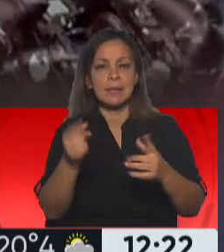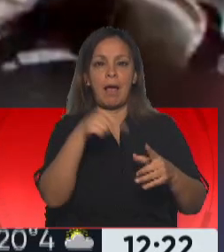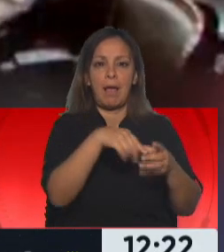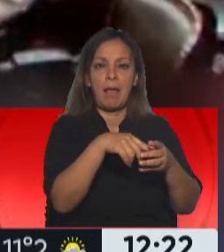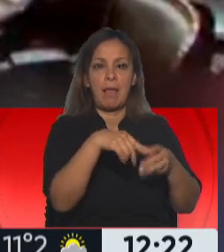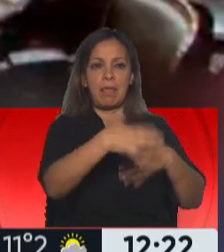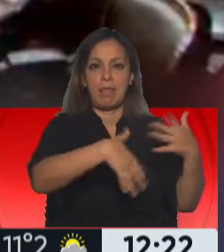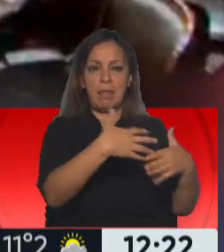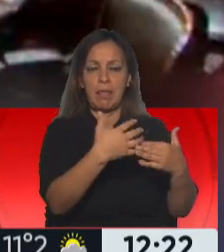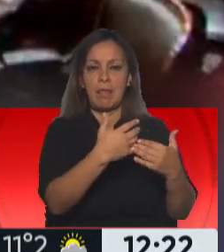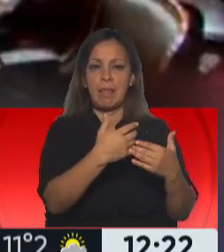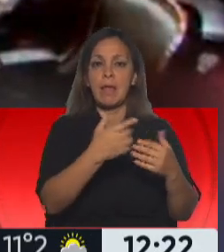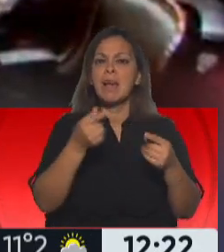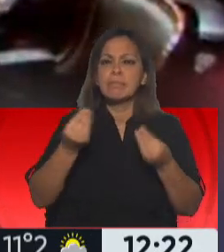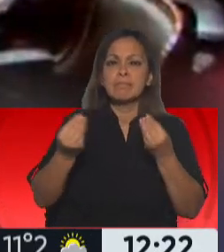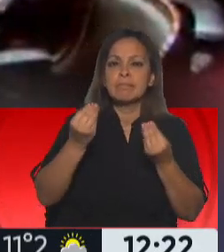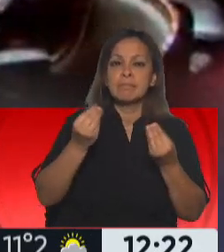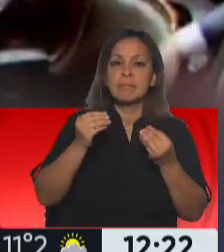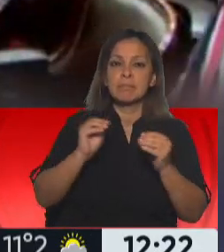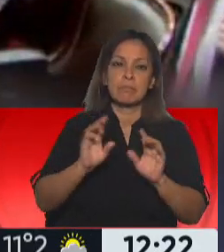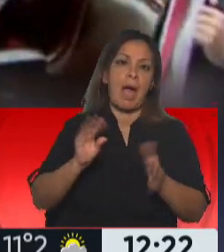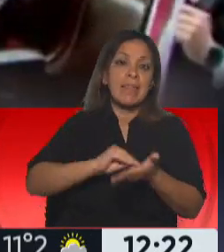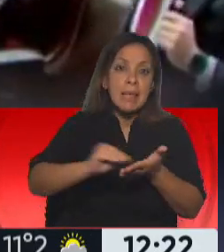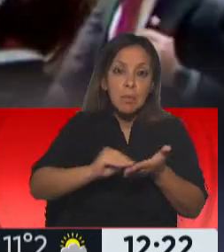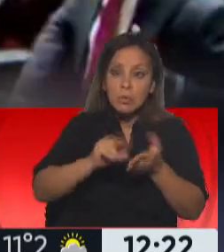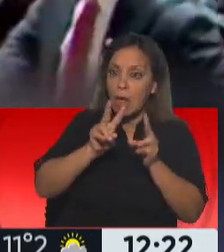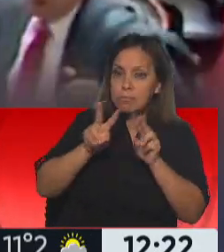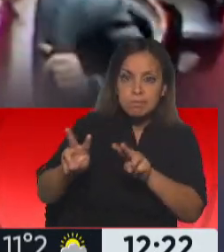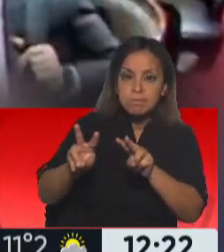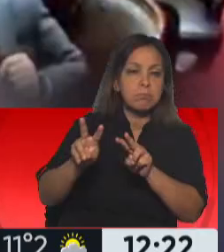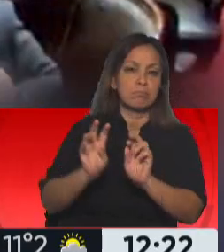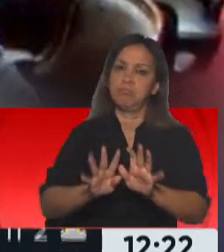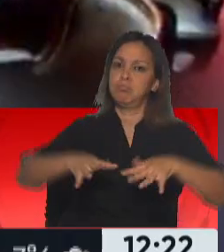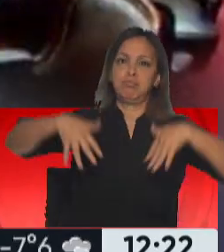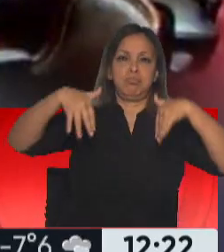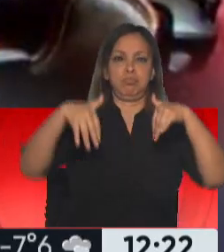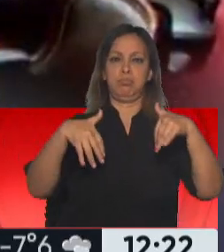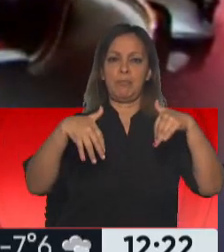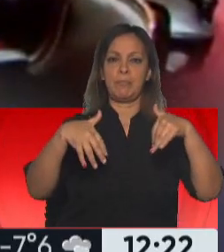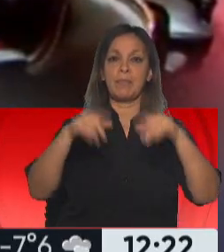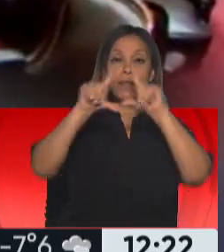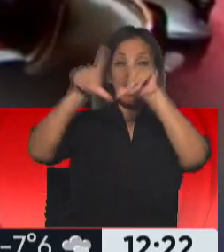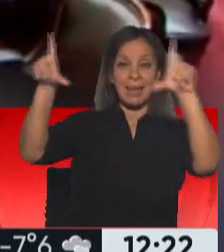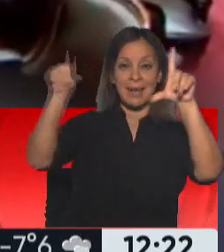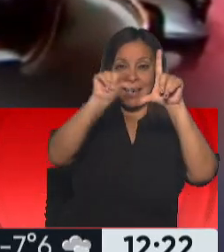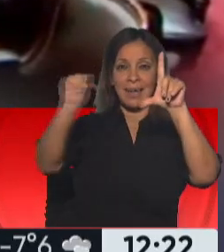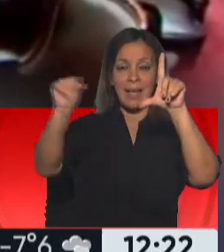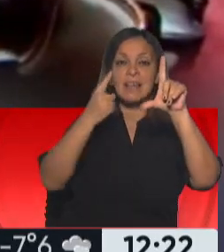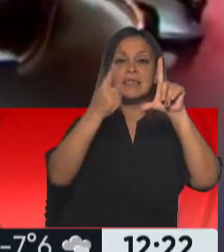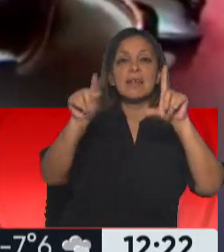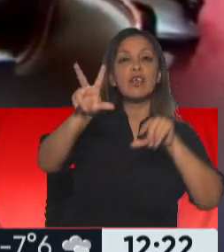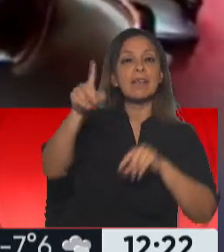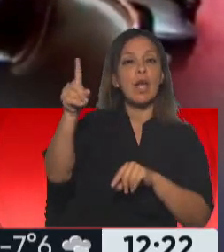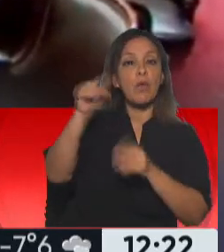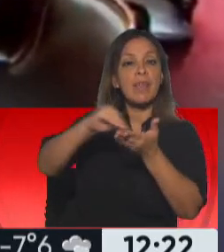los legisladores nacionales se levanten de sus bancas, y eso motivó que la Cámara, que tenía 131 diputados